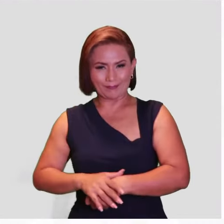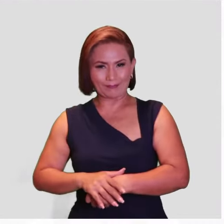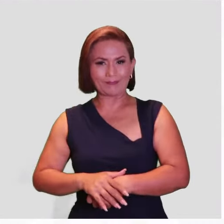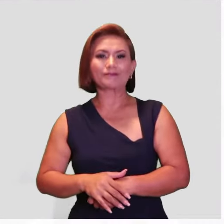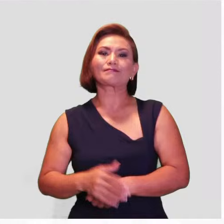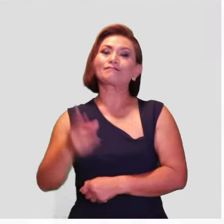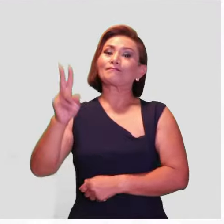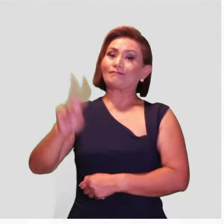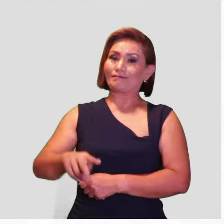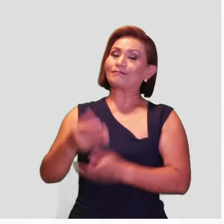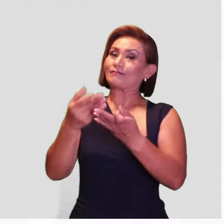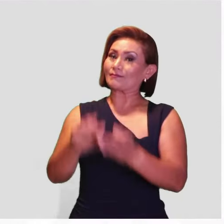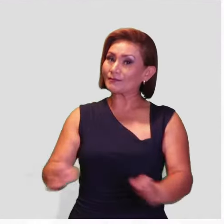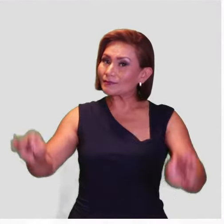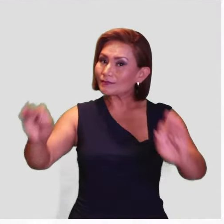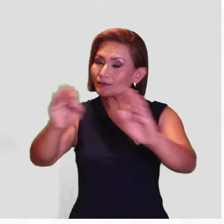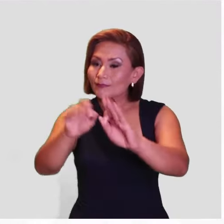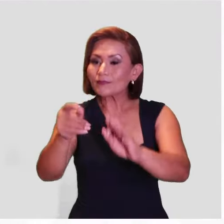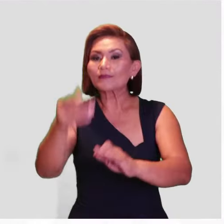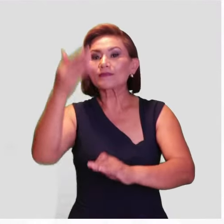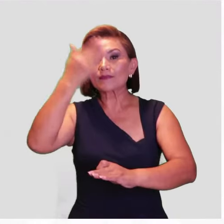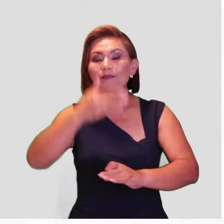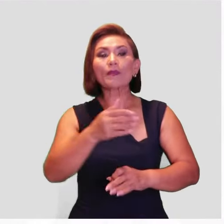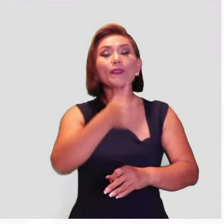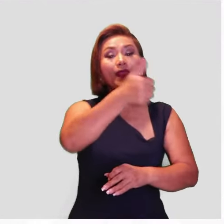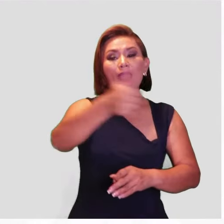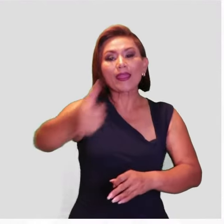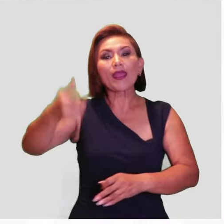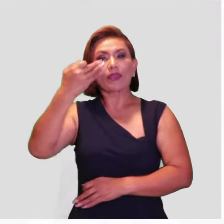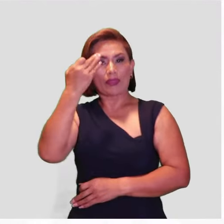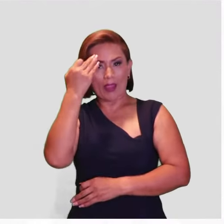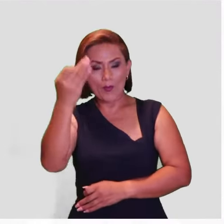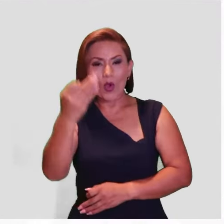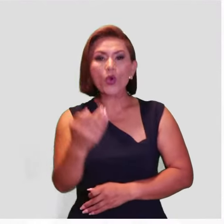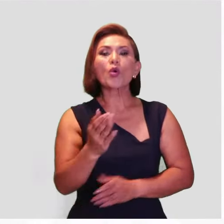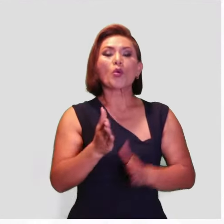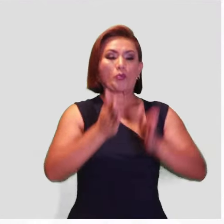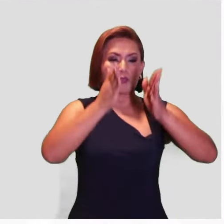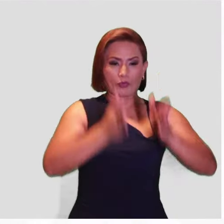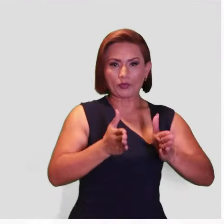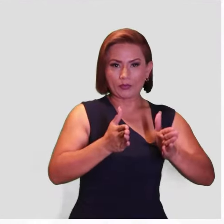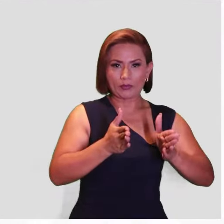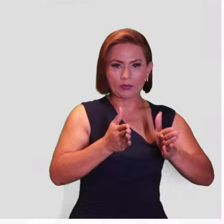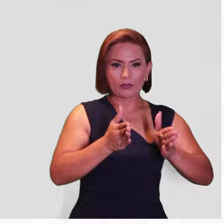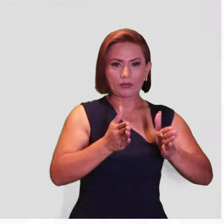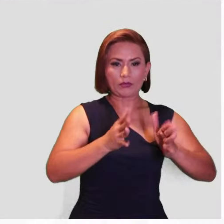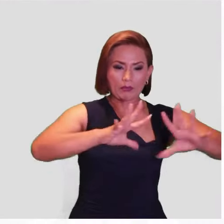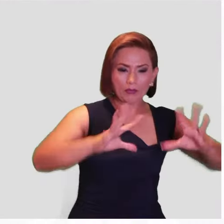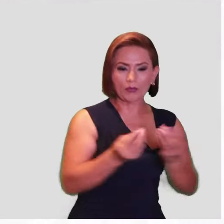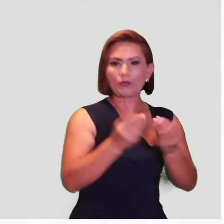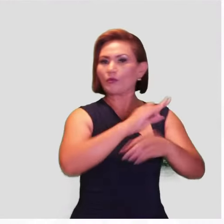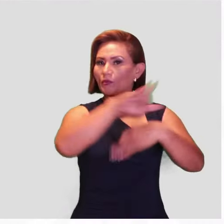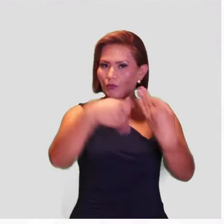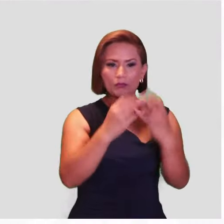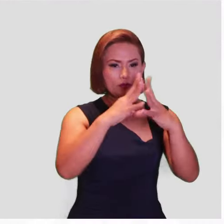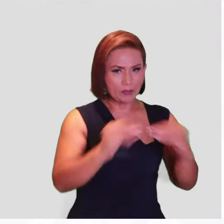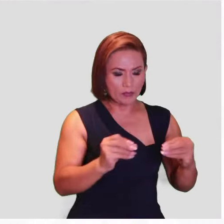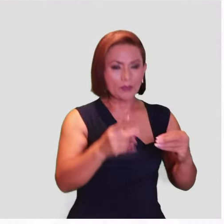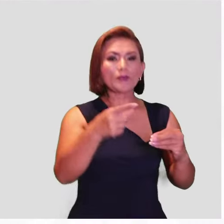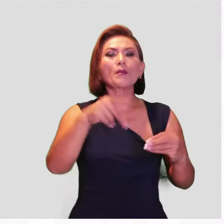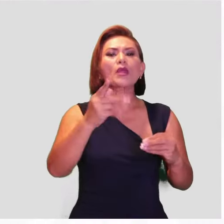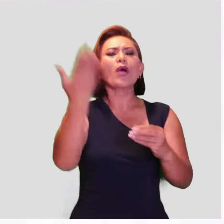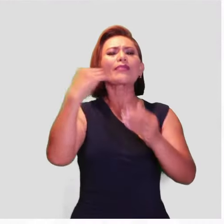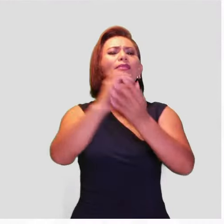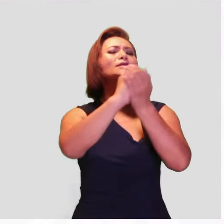pena mencionar que será en una sola intervención y también, bueno, pues recordarles que el orden de participación será con base